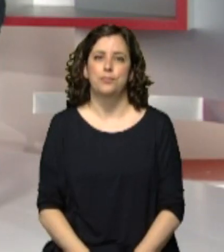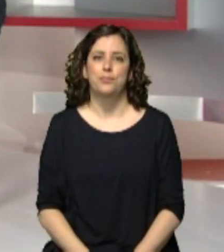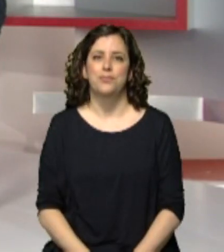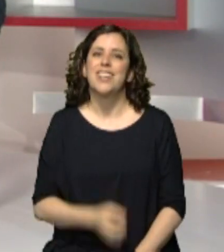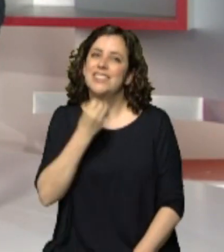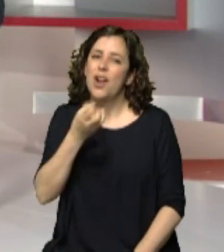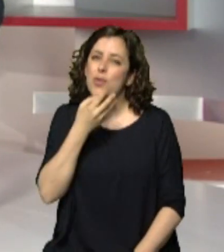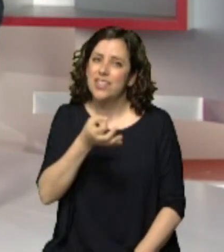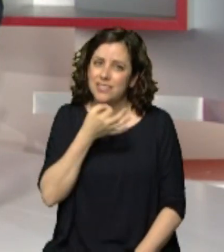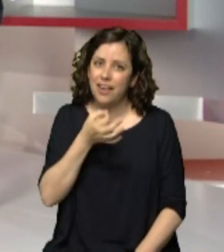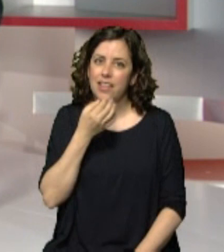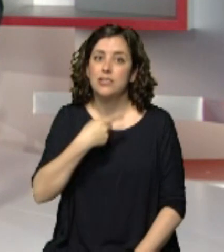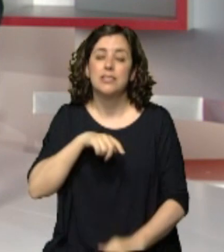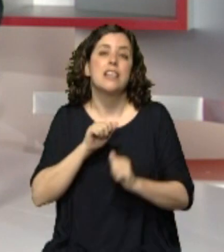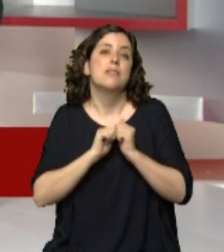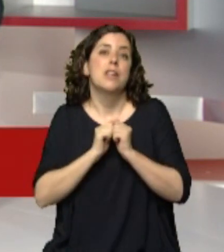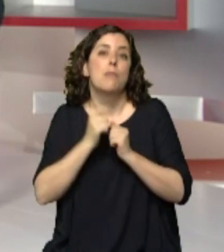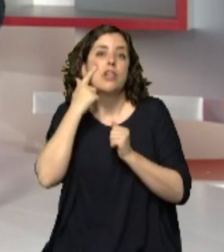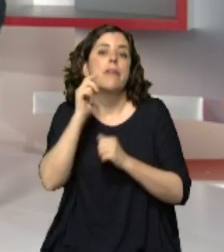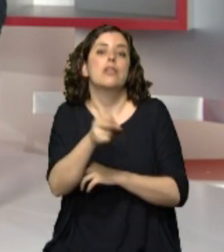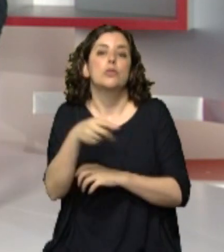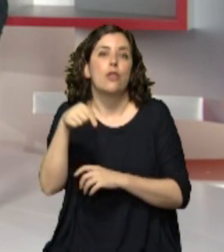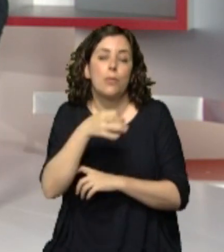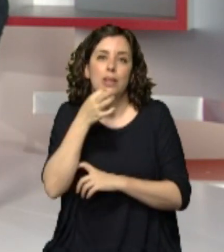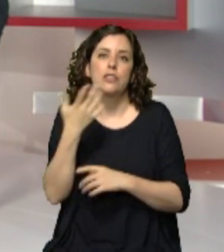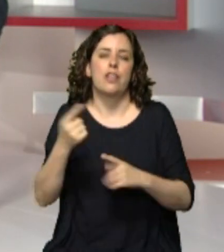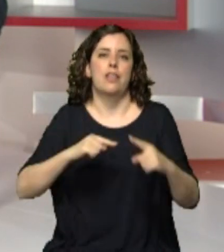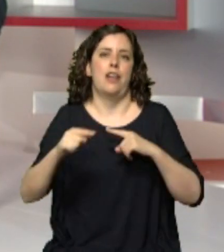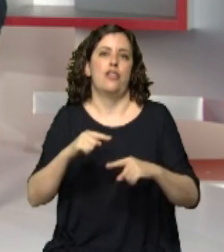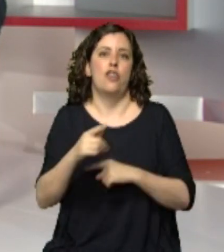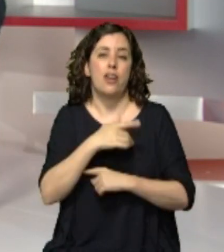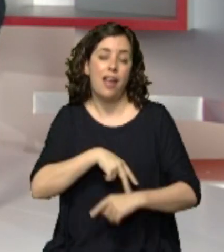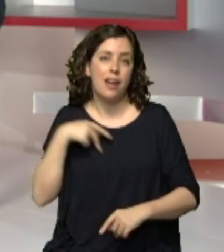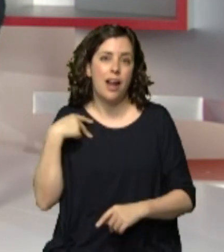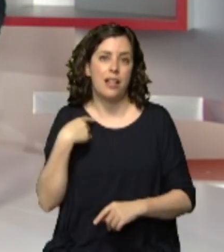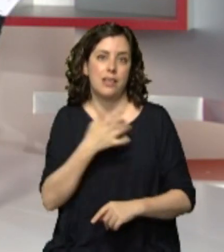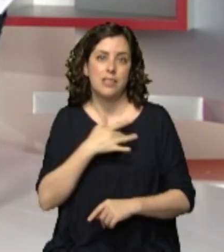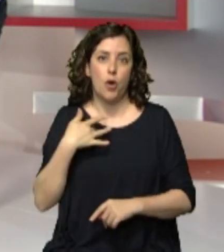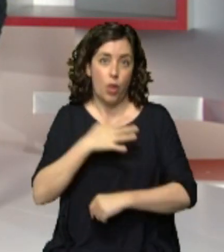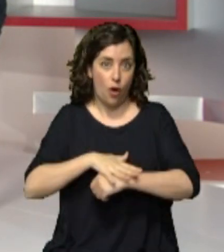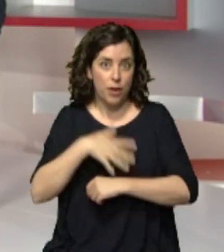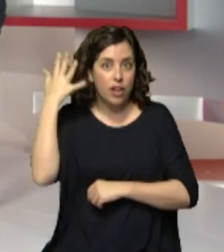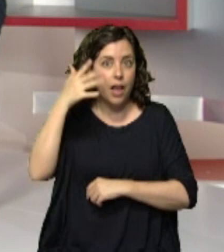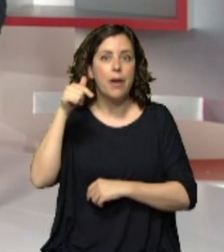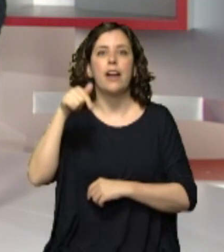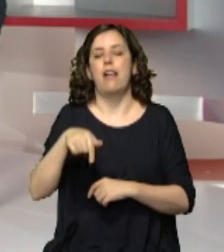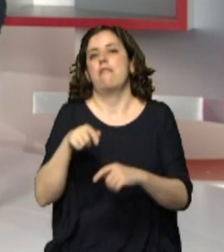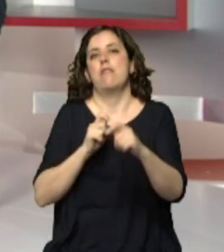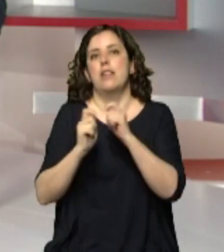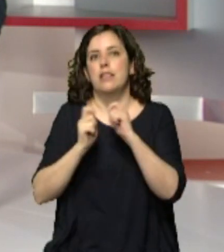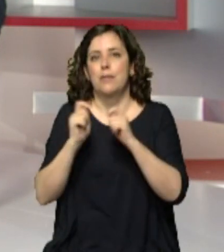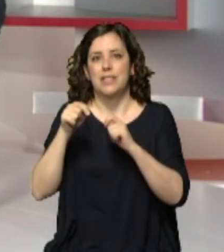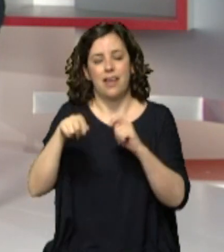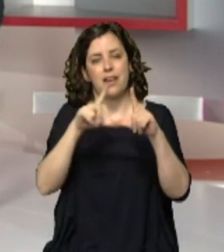¿Qué tal? Buenas tardes. A la espera de esos resultados, el director general de Salud del Gobierno de Navarra adelantaba en una entrevista en esta